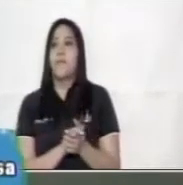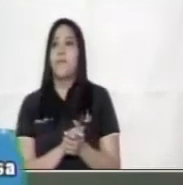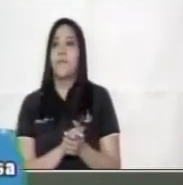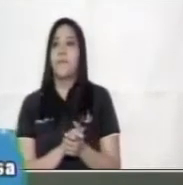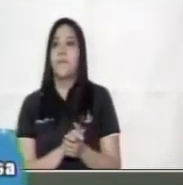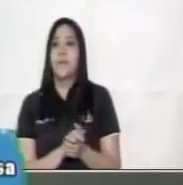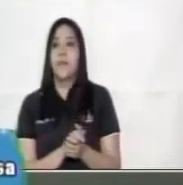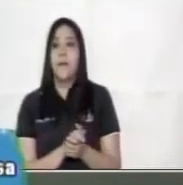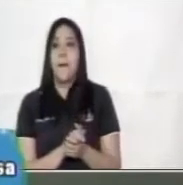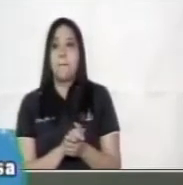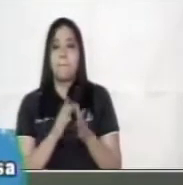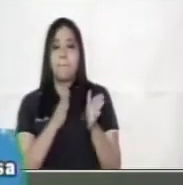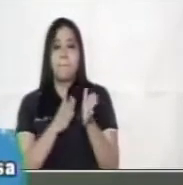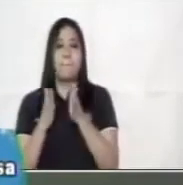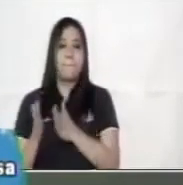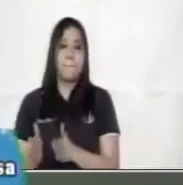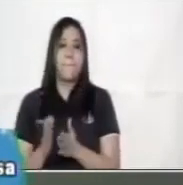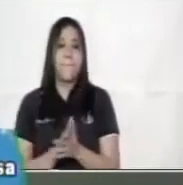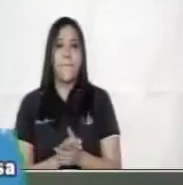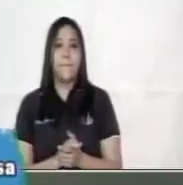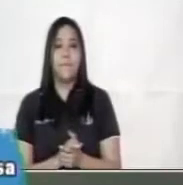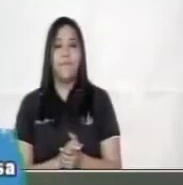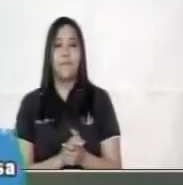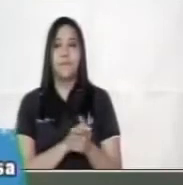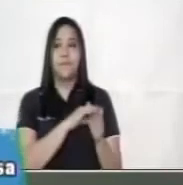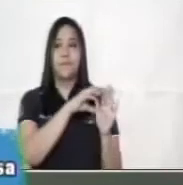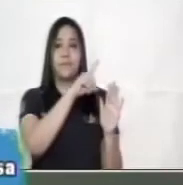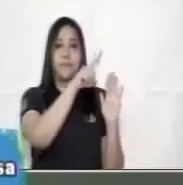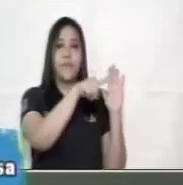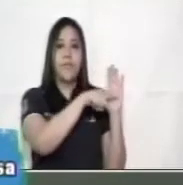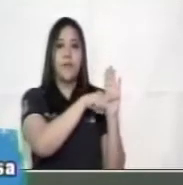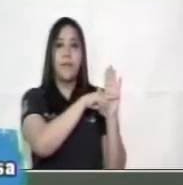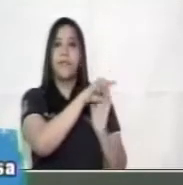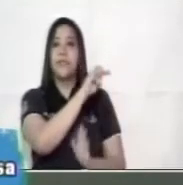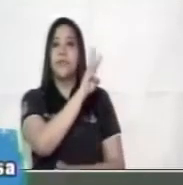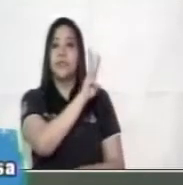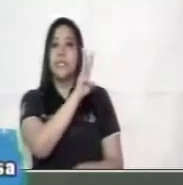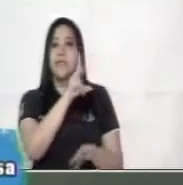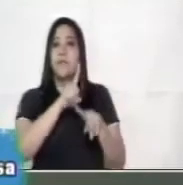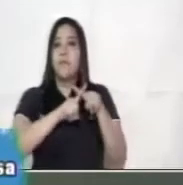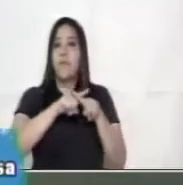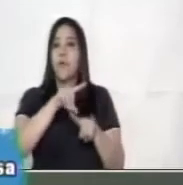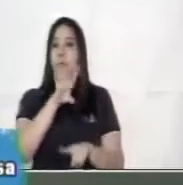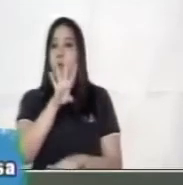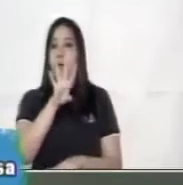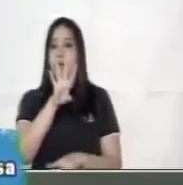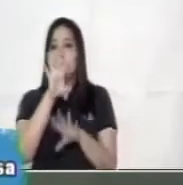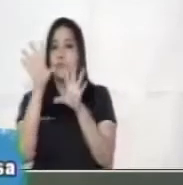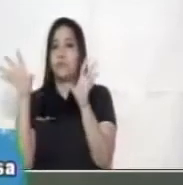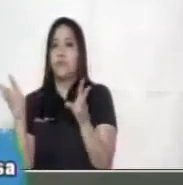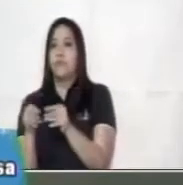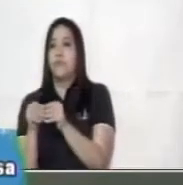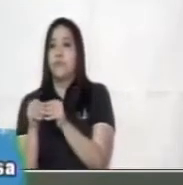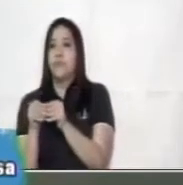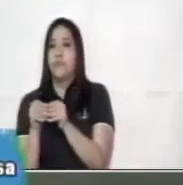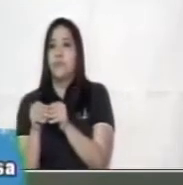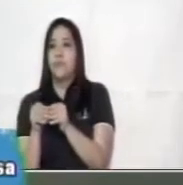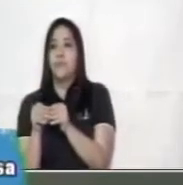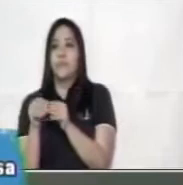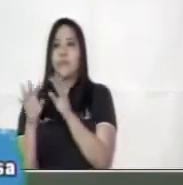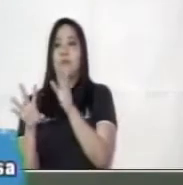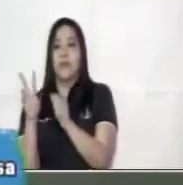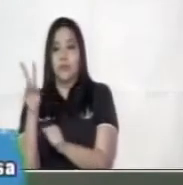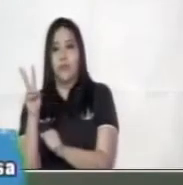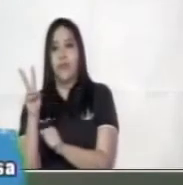12. Ahora tengo menos 3 por 4 para que me dé